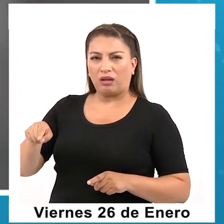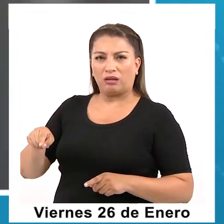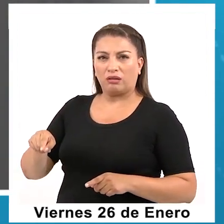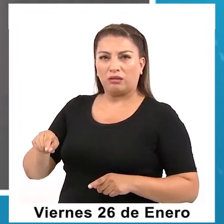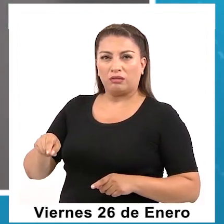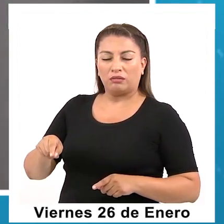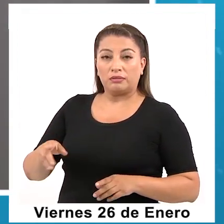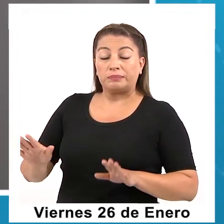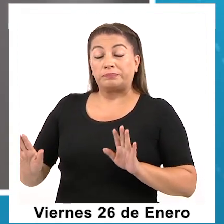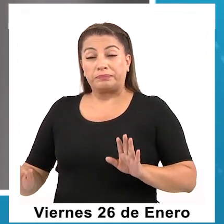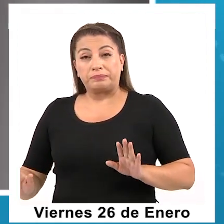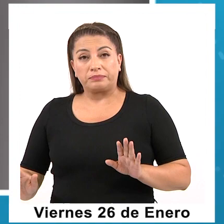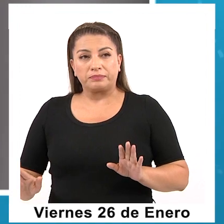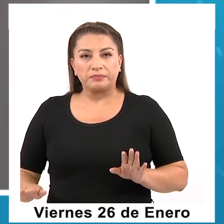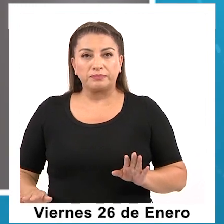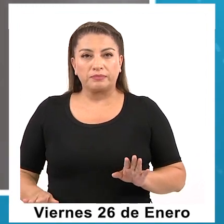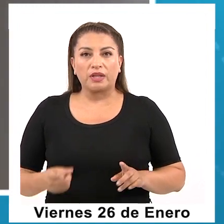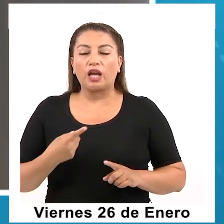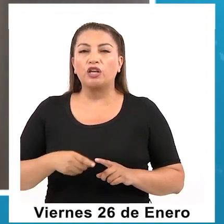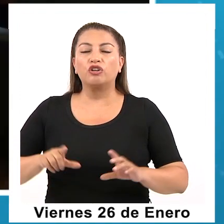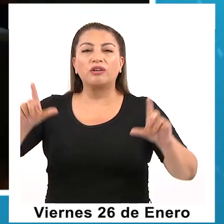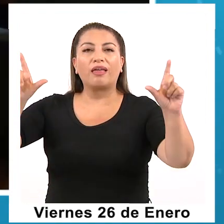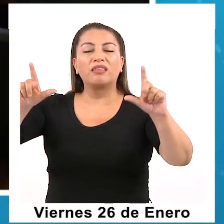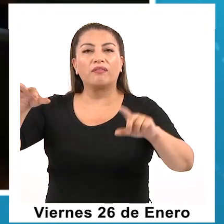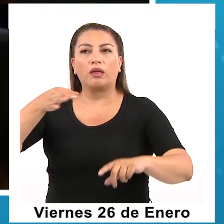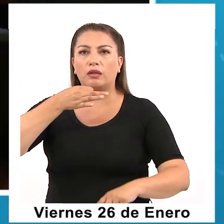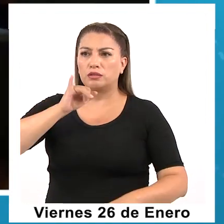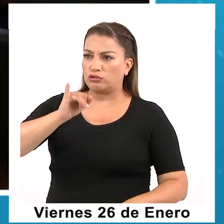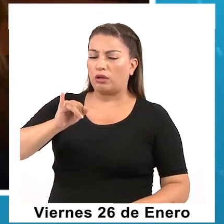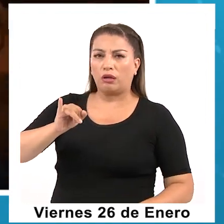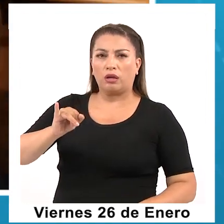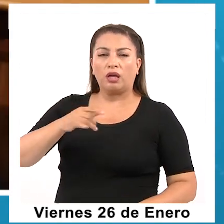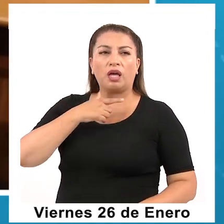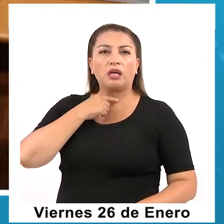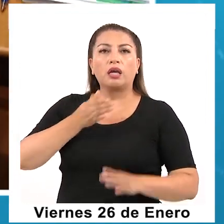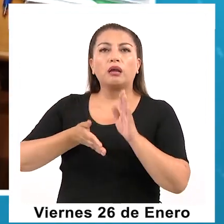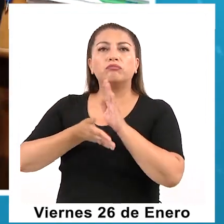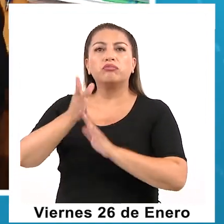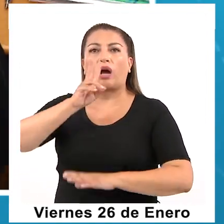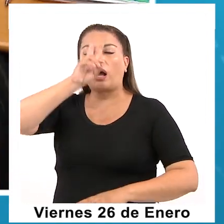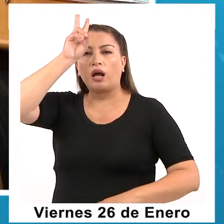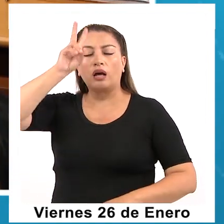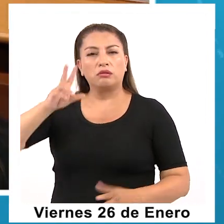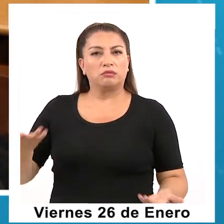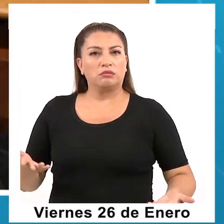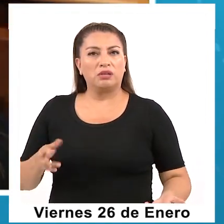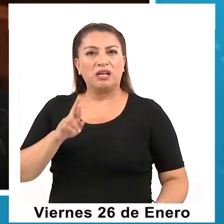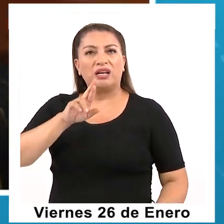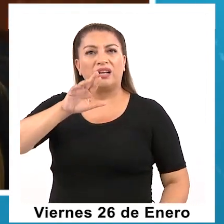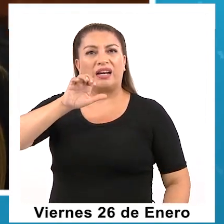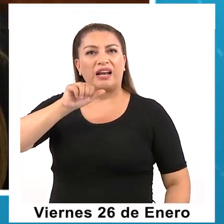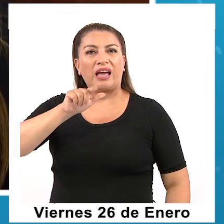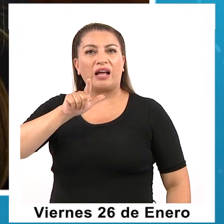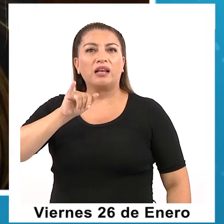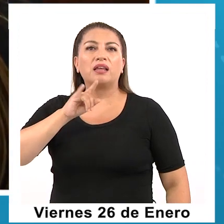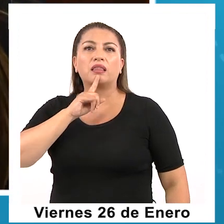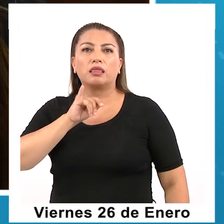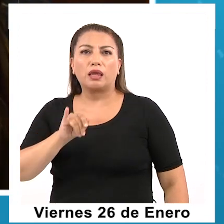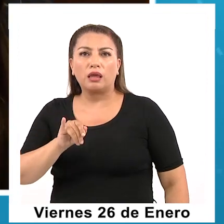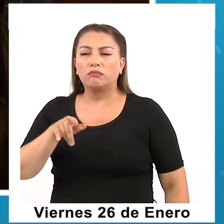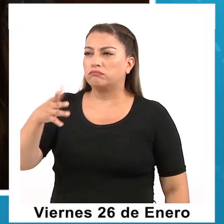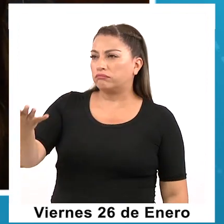presentó dentro del caso. También en otros canales de televisión decían, sí, pero se quiere ir a grabar a Perú el reality, en el cual no quedó